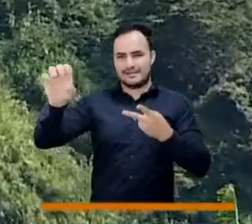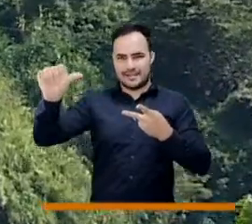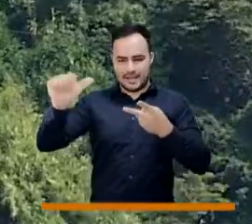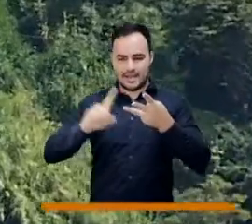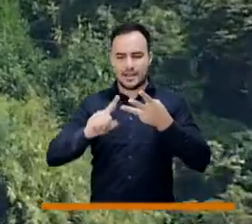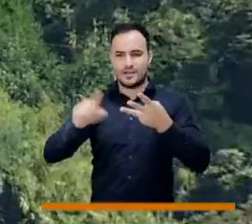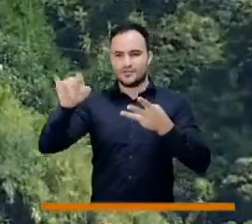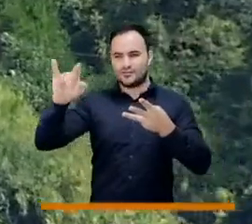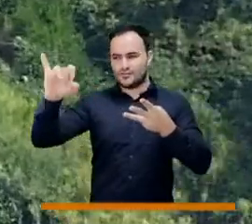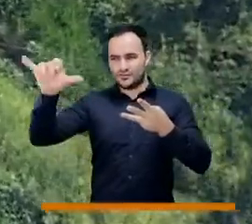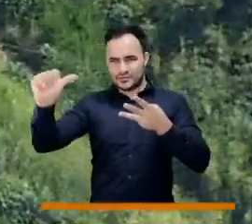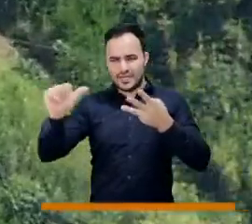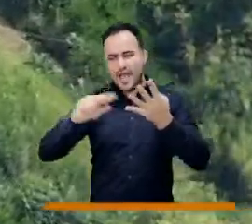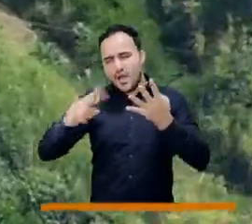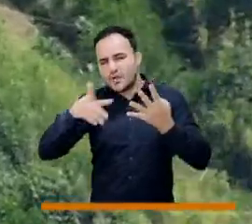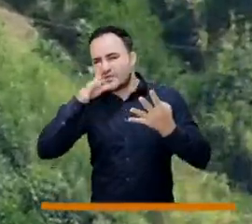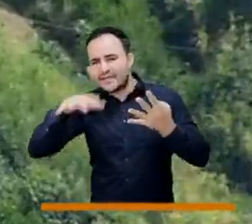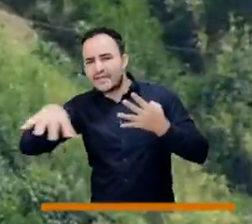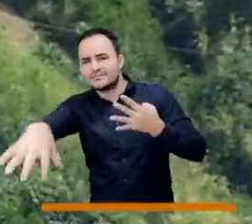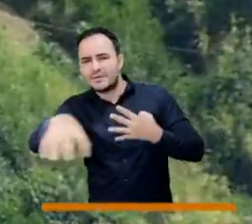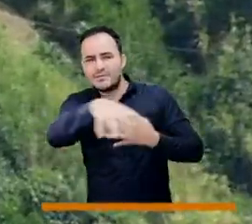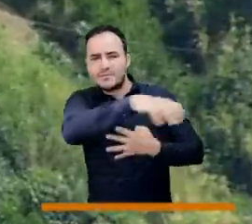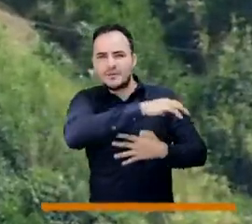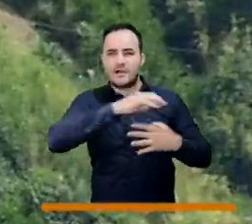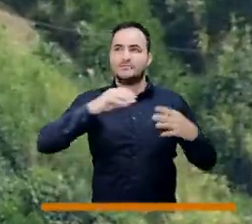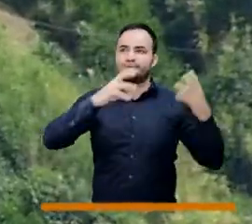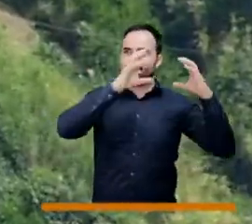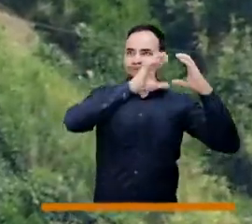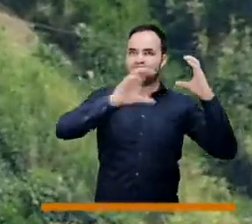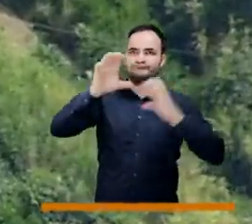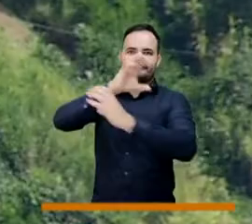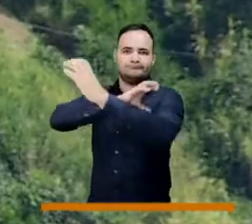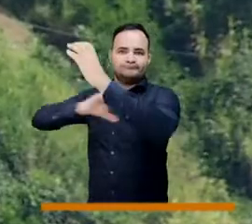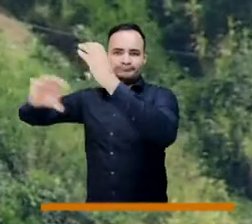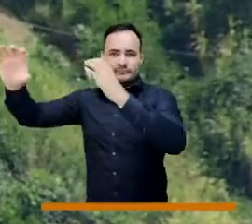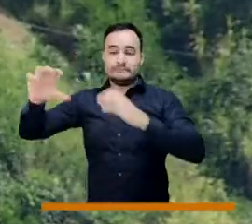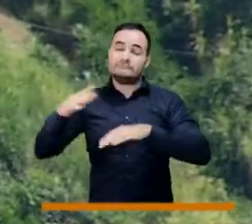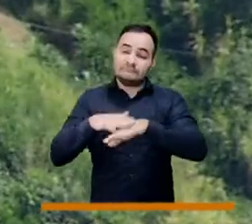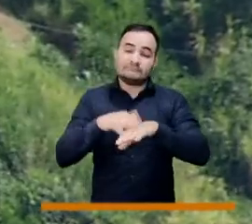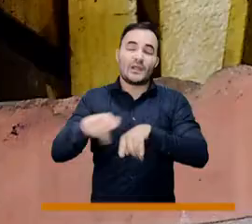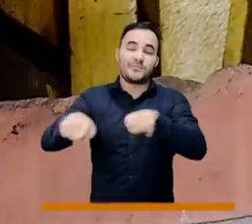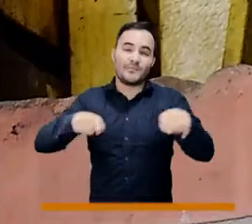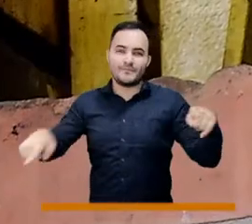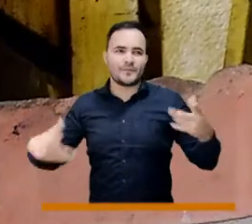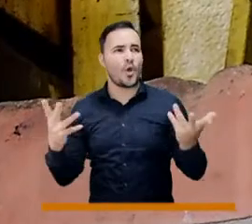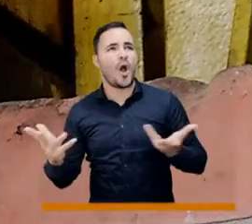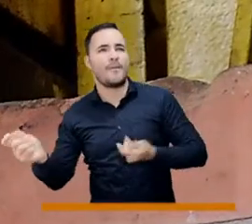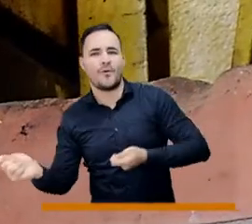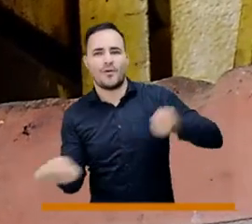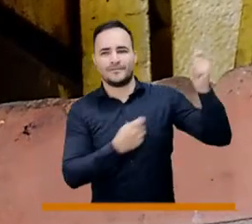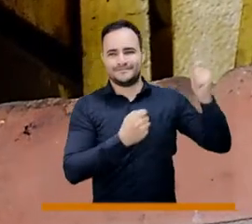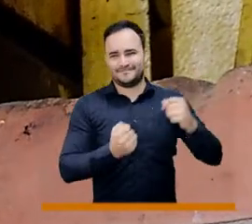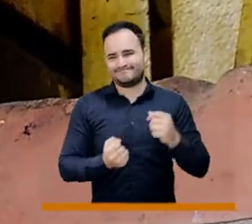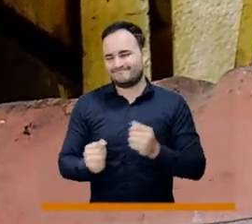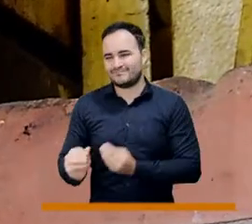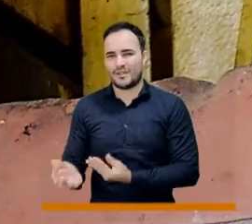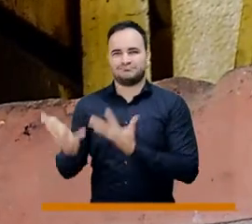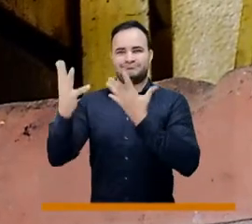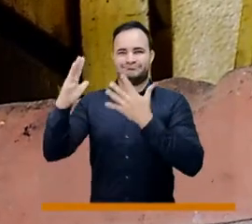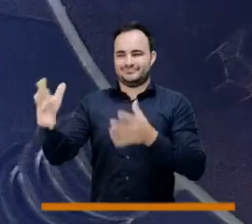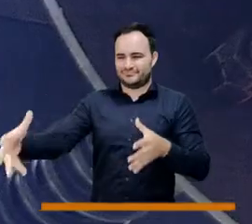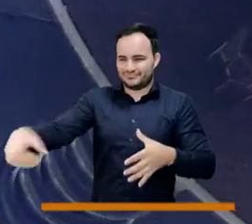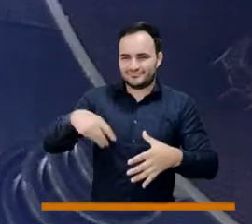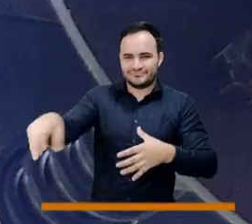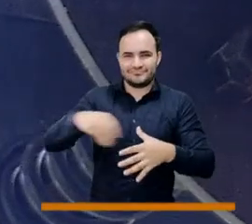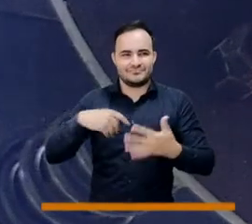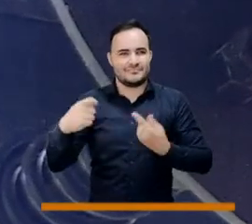las Cerecitas. Todos presentan grandes dificultades para transportar los productos que se cultivan en el territorio, como ya nos han contado